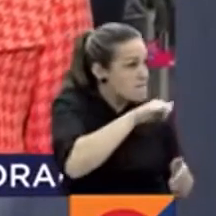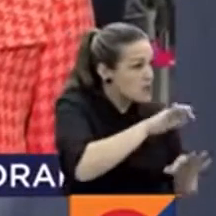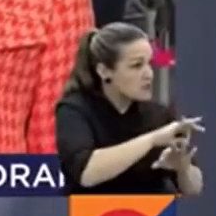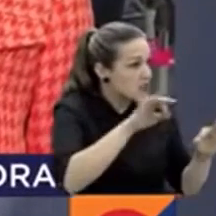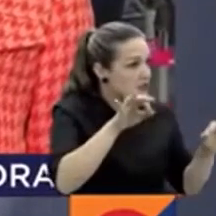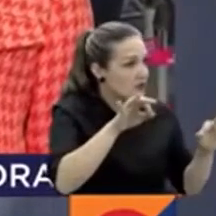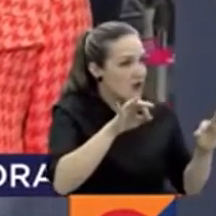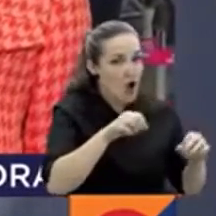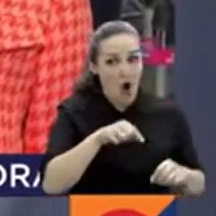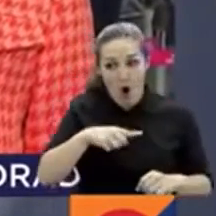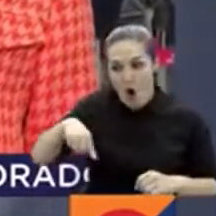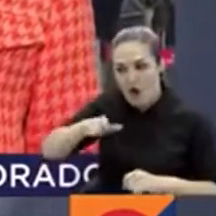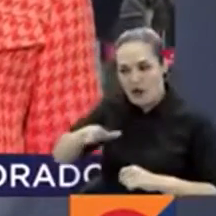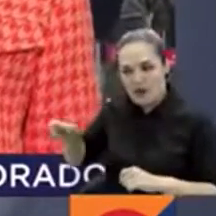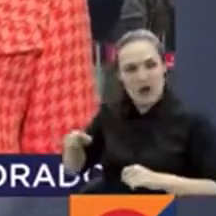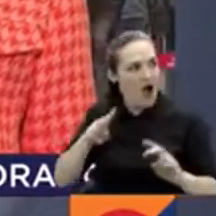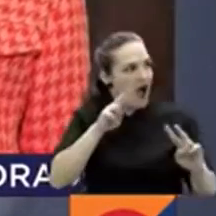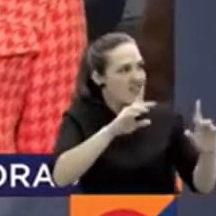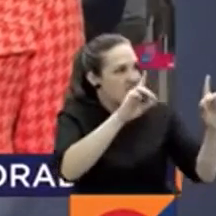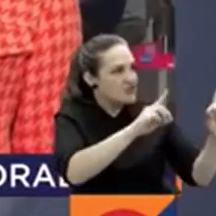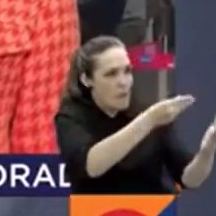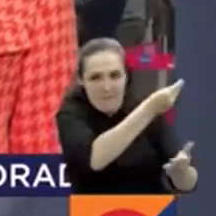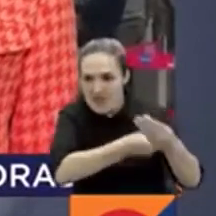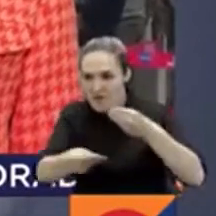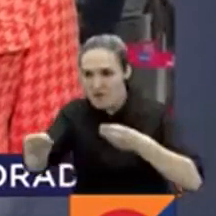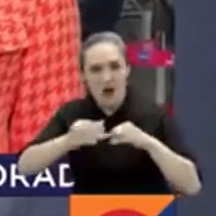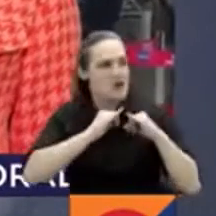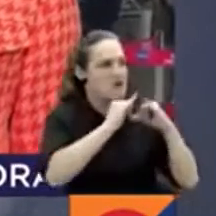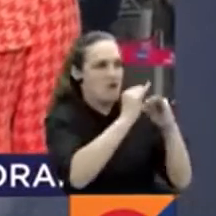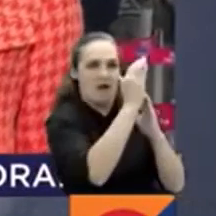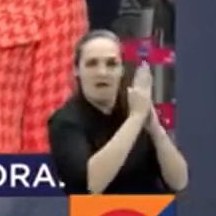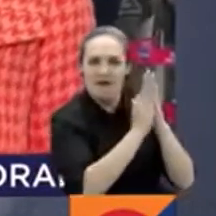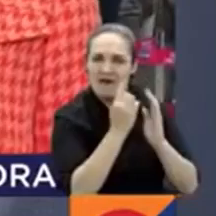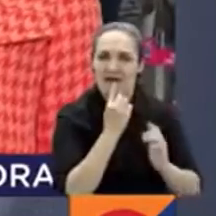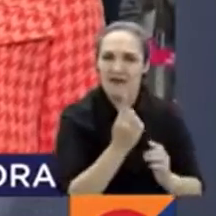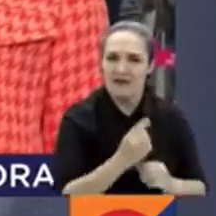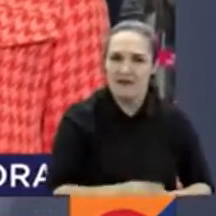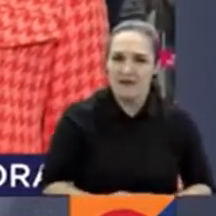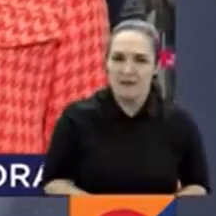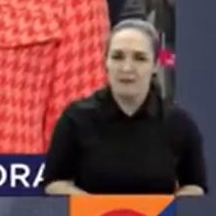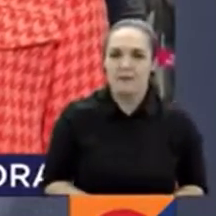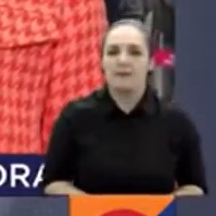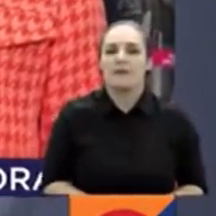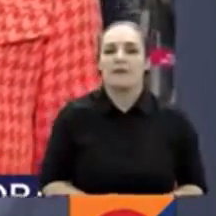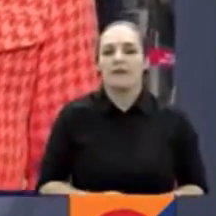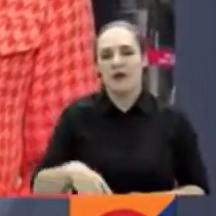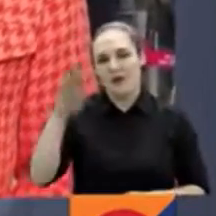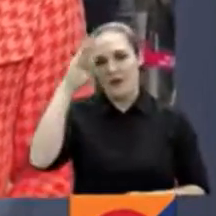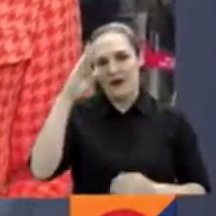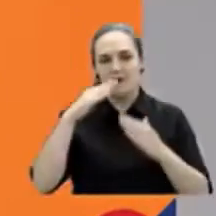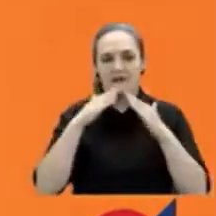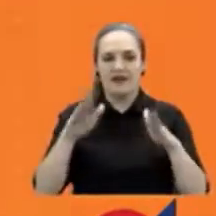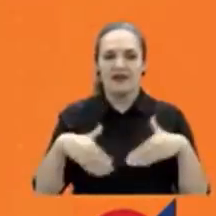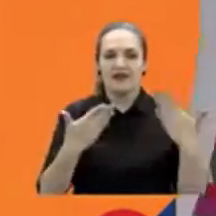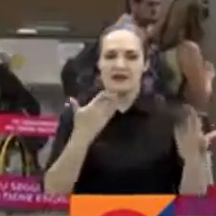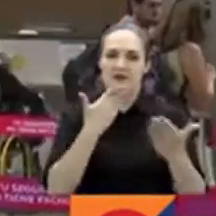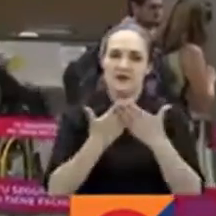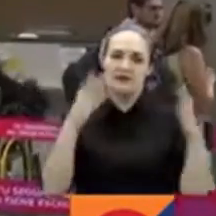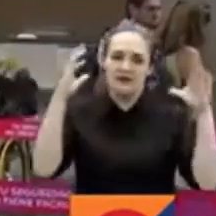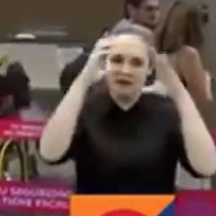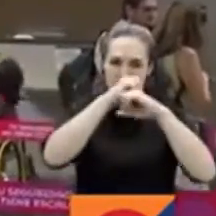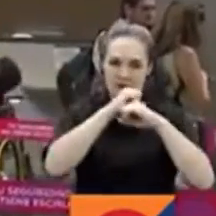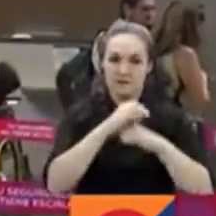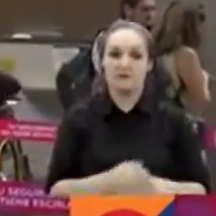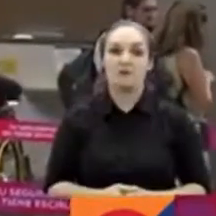recibieron otros afectados esta decisión? Hola, ¿qué tal, Damaris? Televidentes, muy buenas